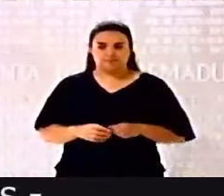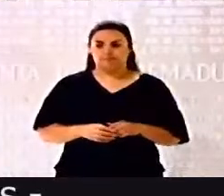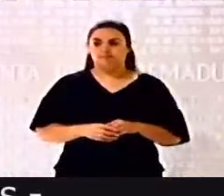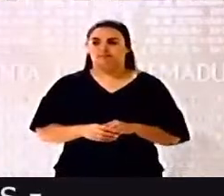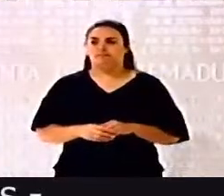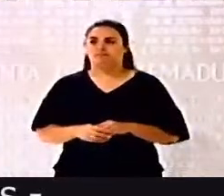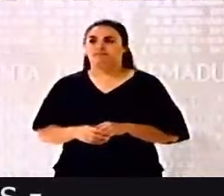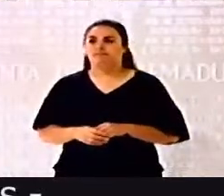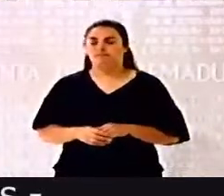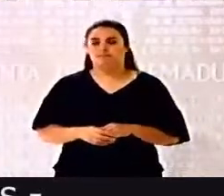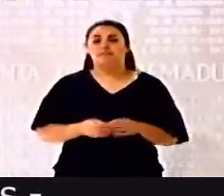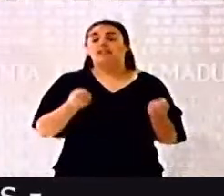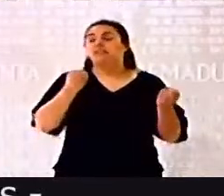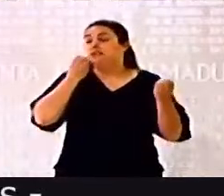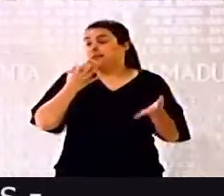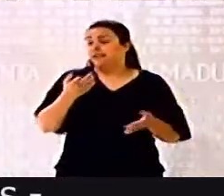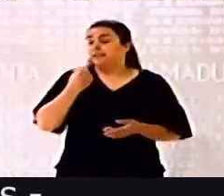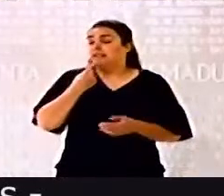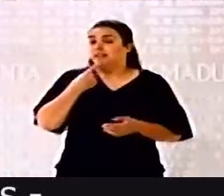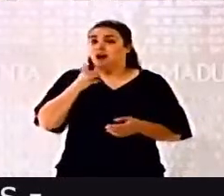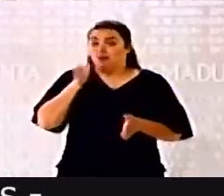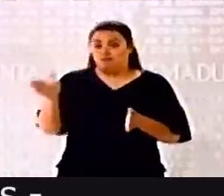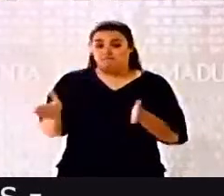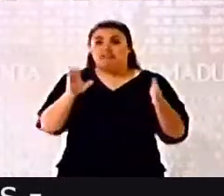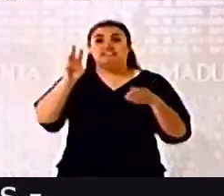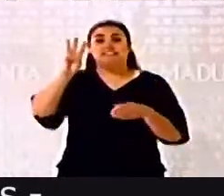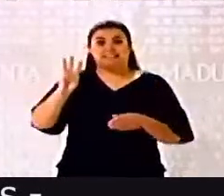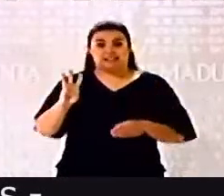Bien, les decía, estamos en fase 3,